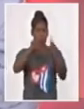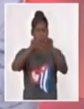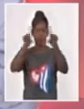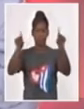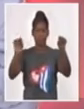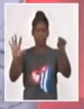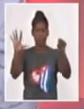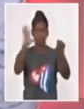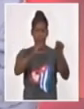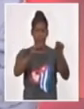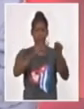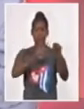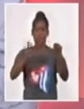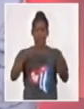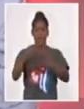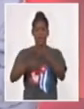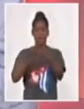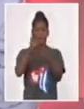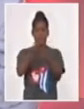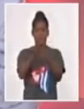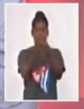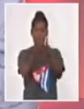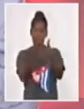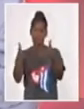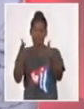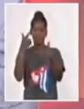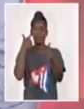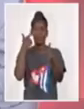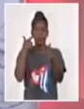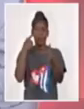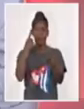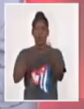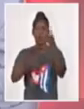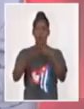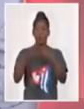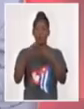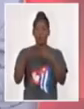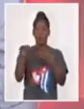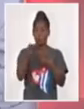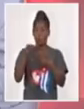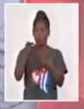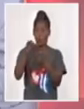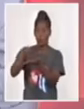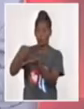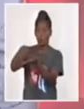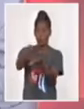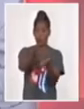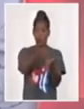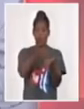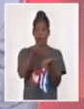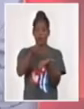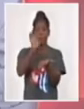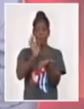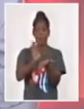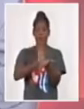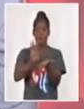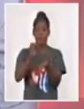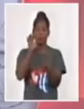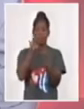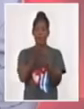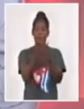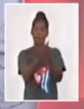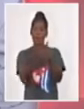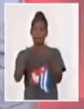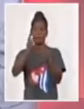con una mayor presencia en 10 territorios, de los 59 establecimientos, 37